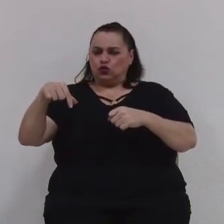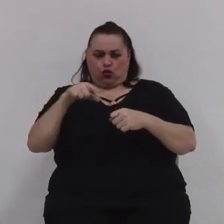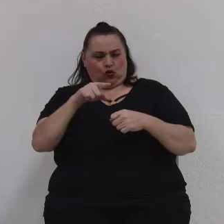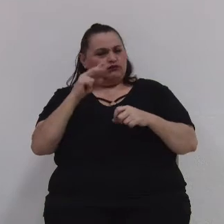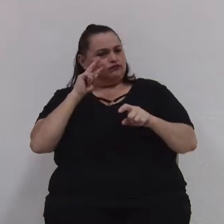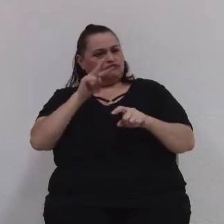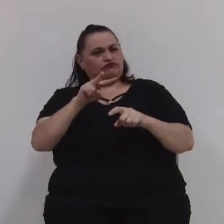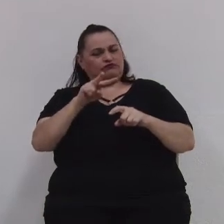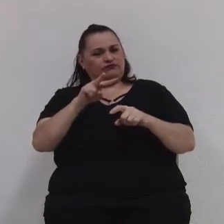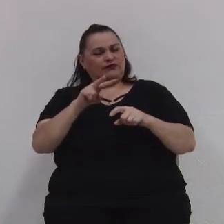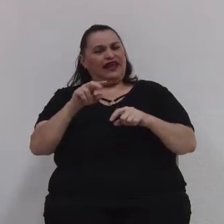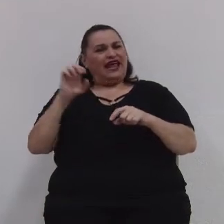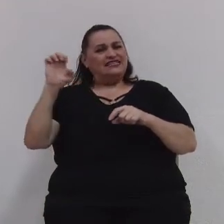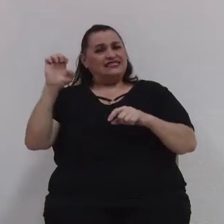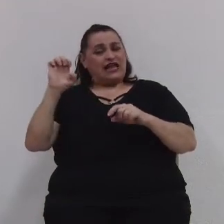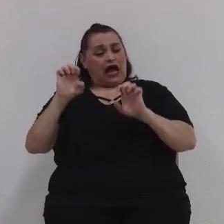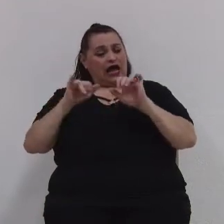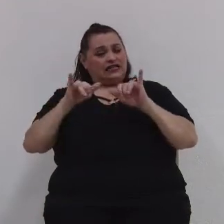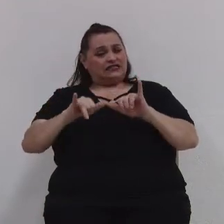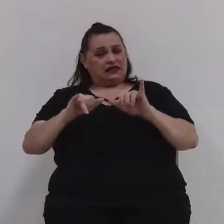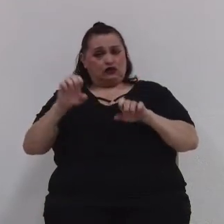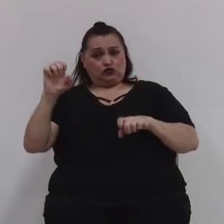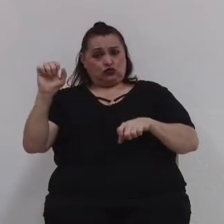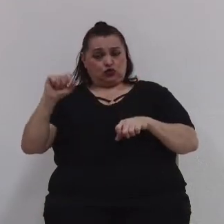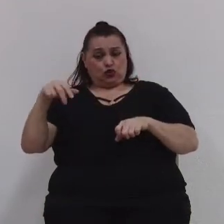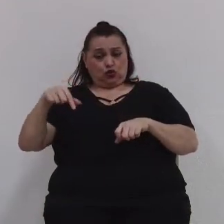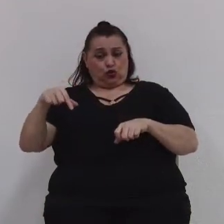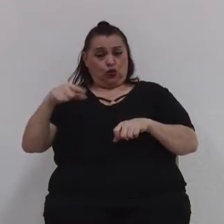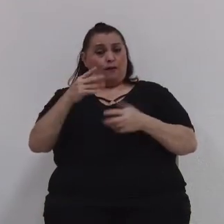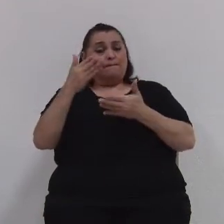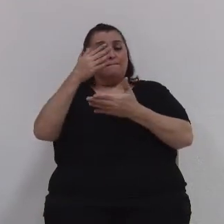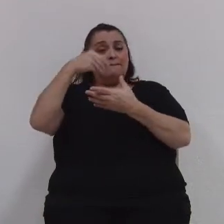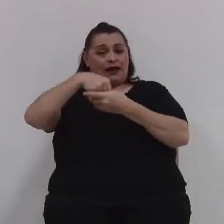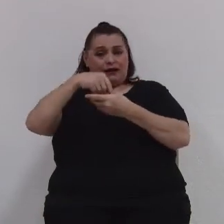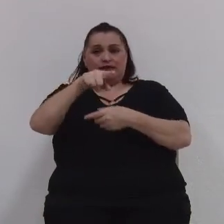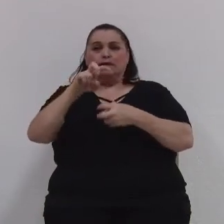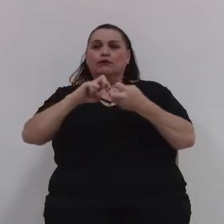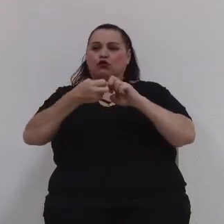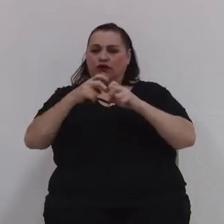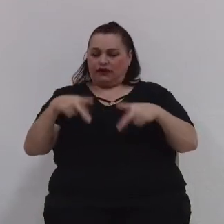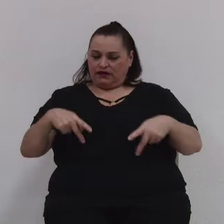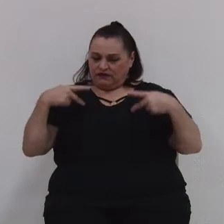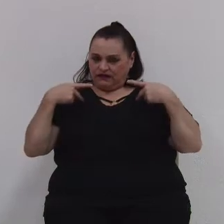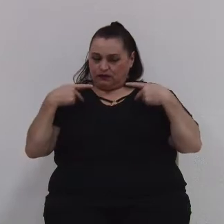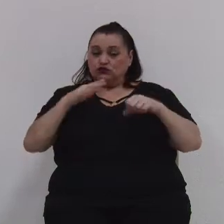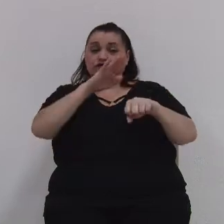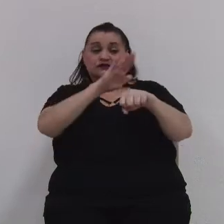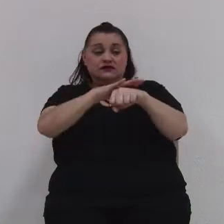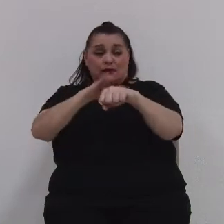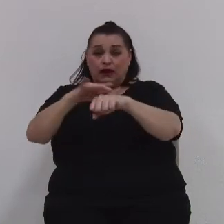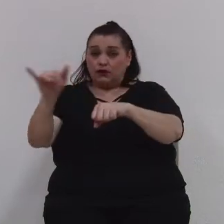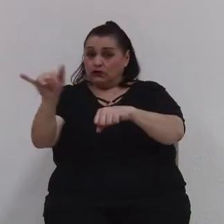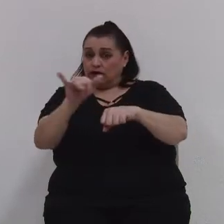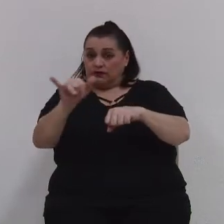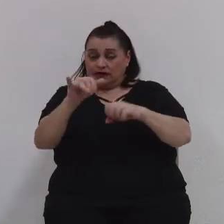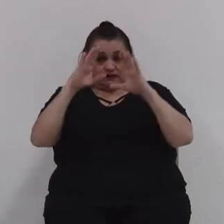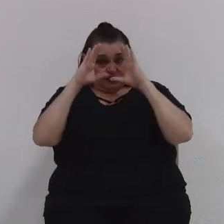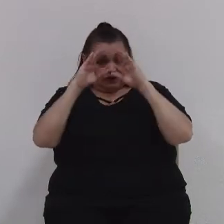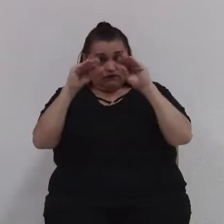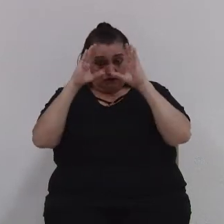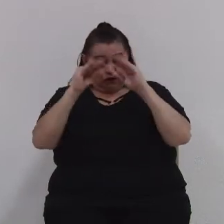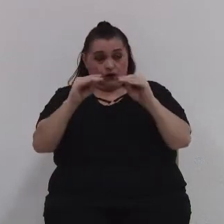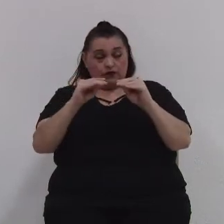bien ese status quo parte del problema que estamos viviendo. También hace un llamado el informe